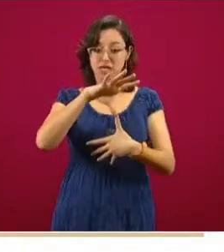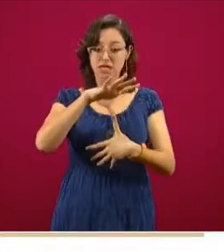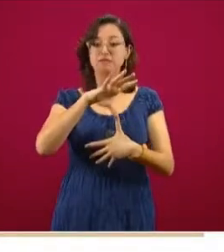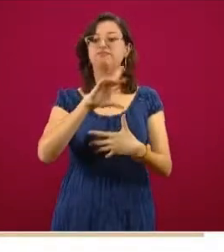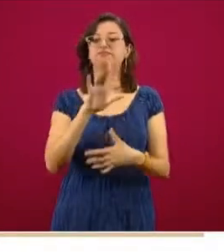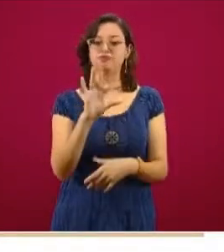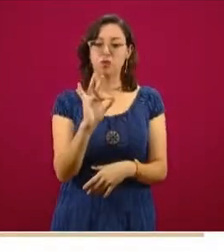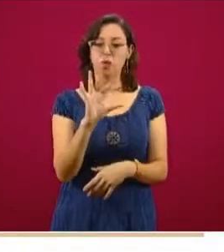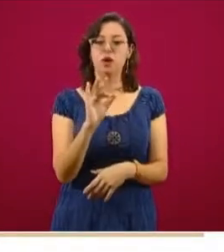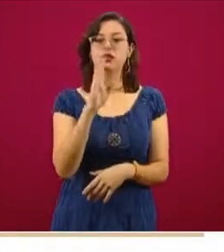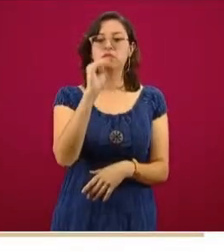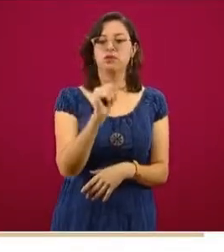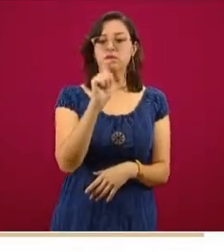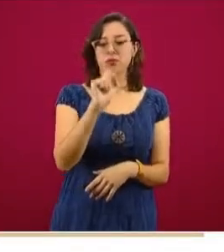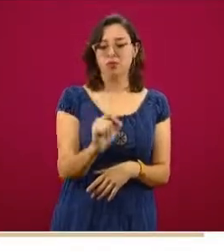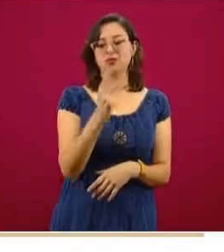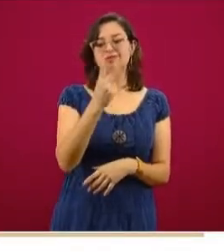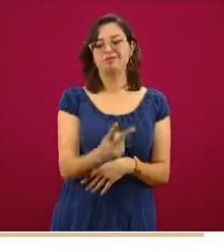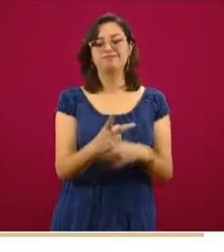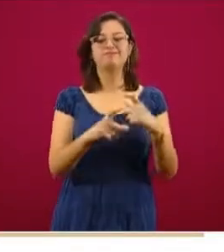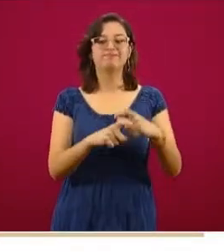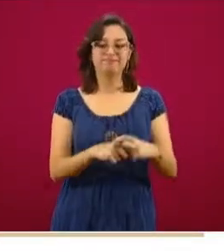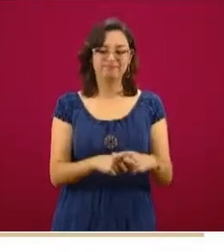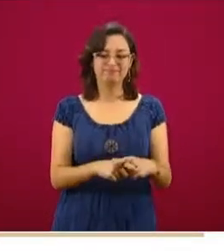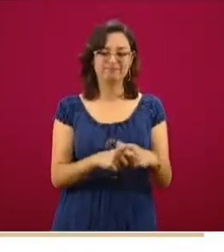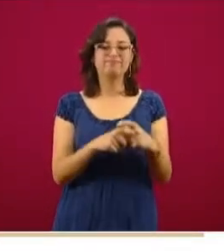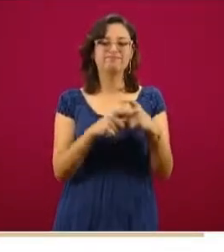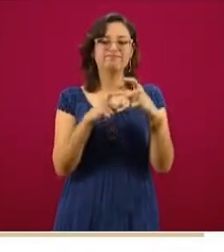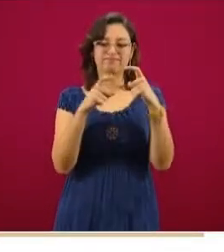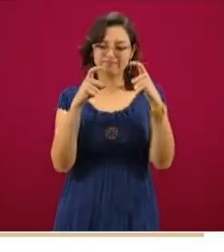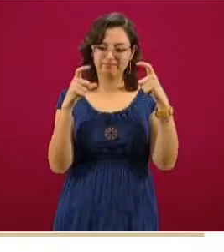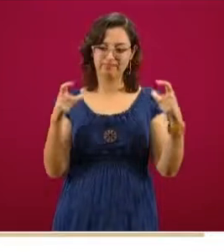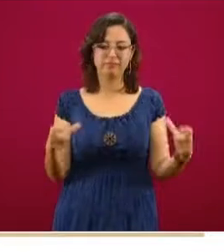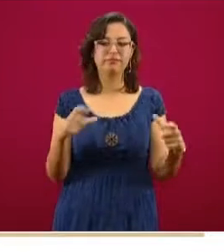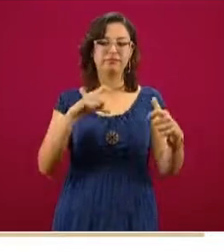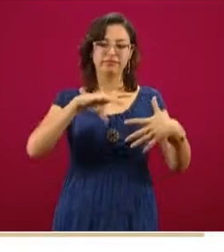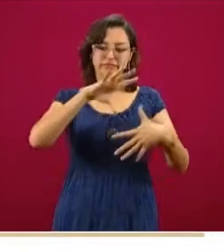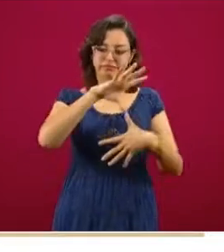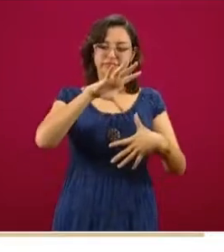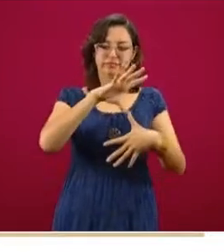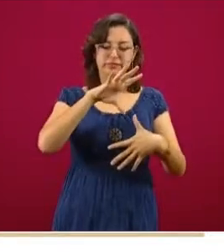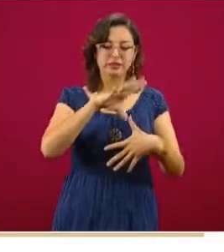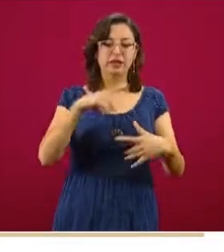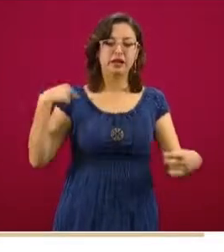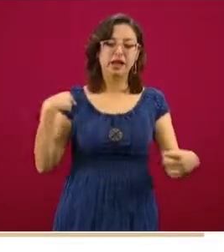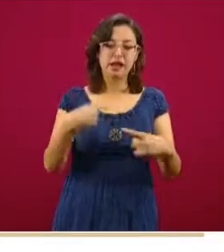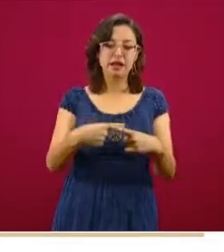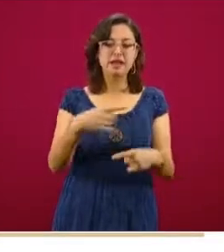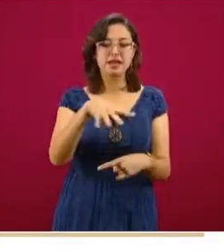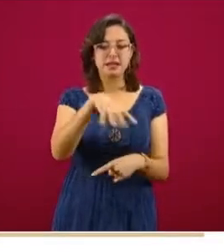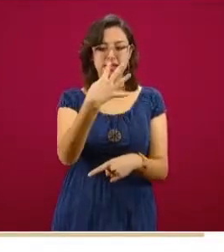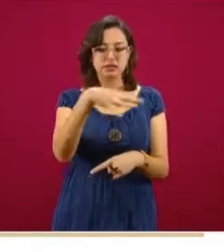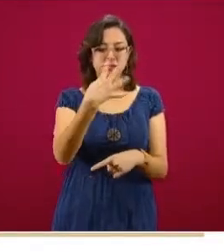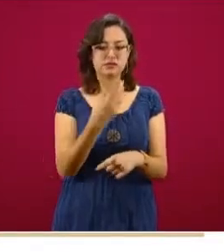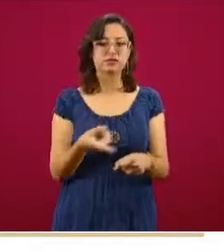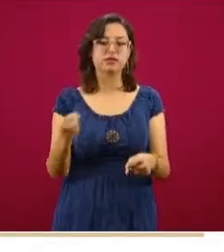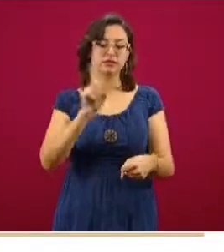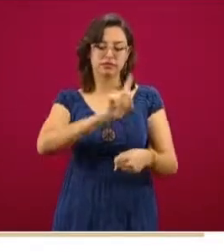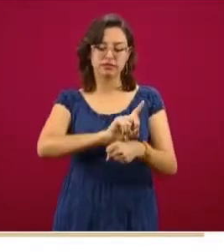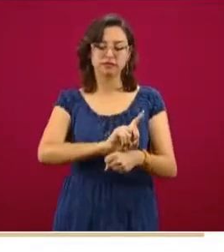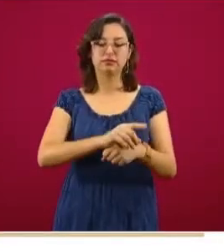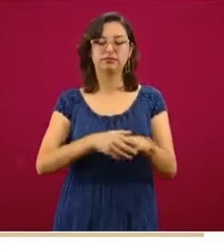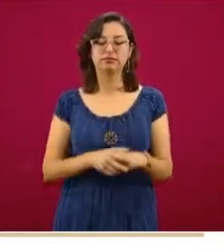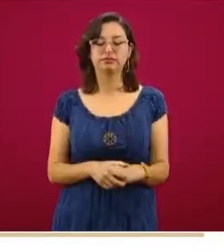con 49.2, es decir, se están concentrando cada vez más los casos confirmados en los últimos 14 días en el